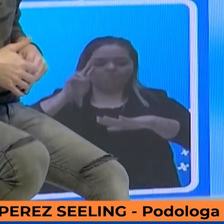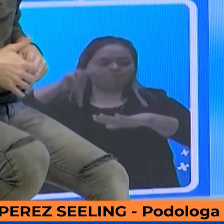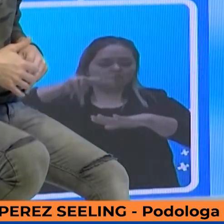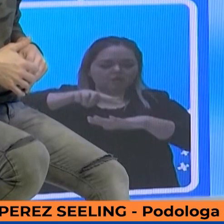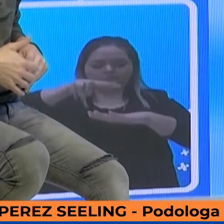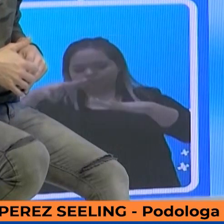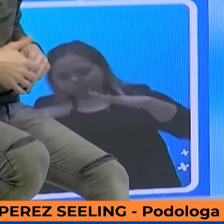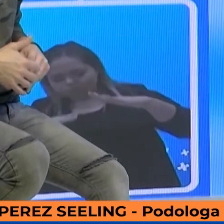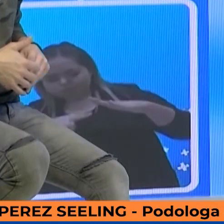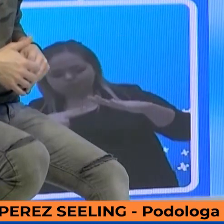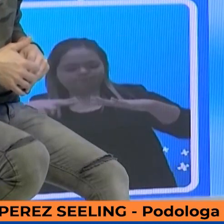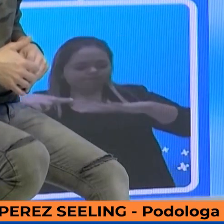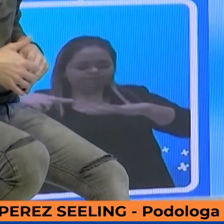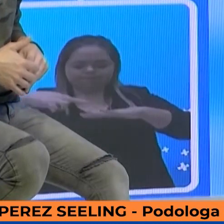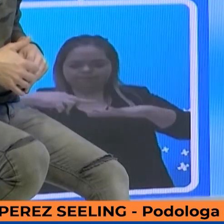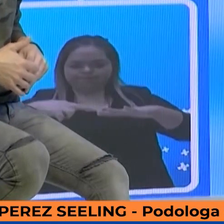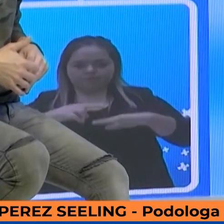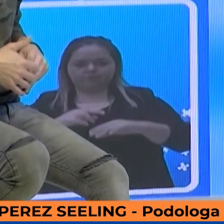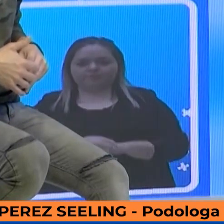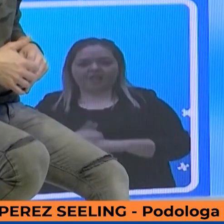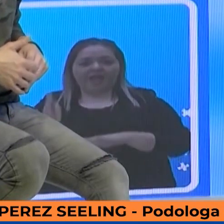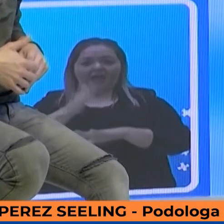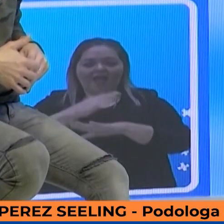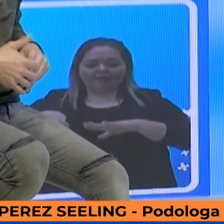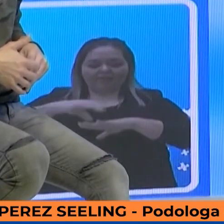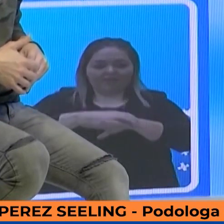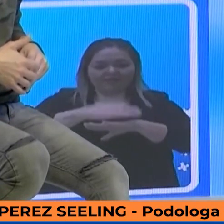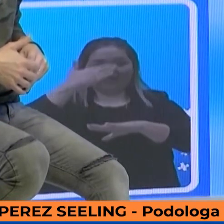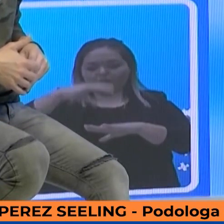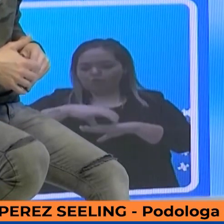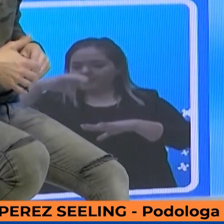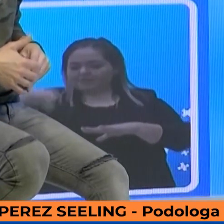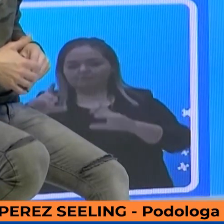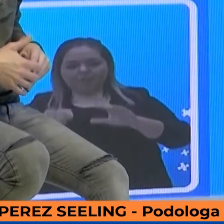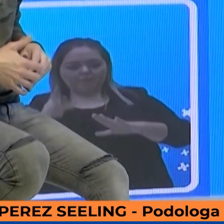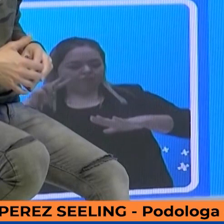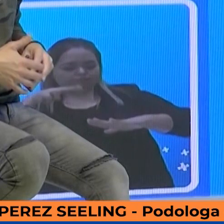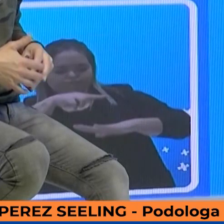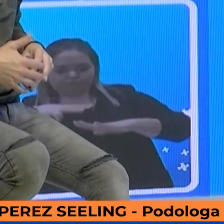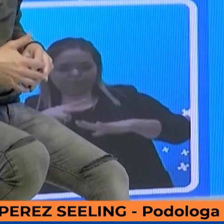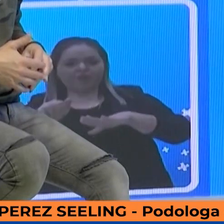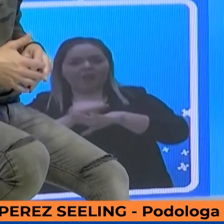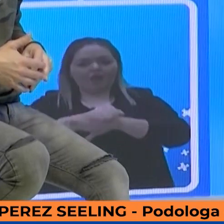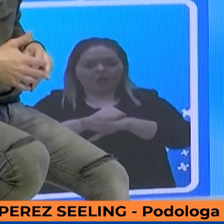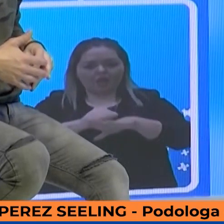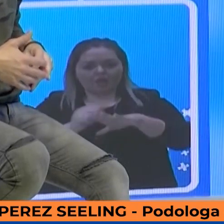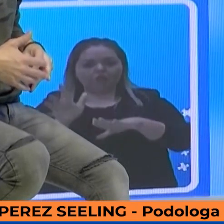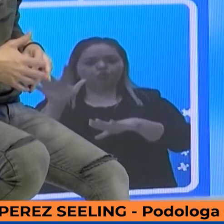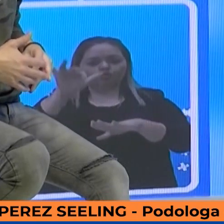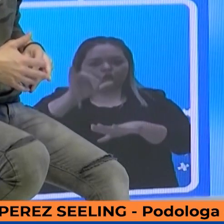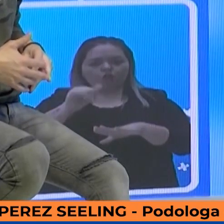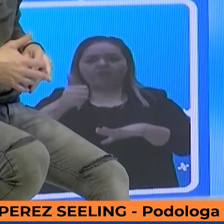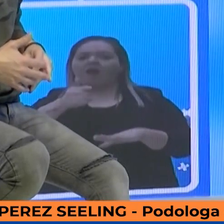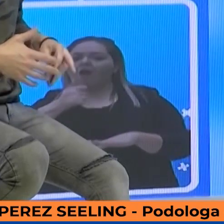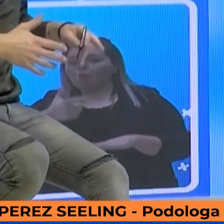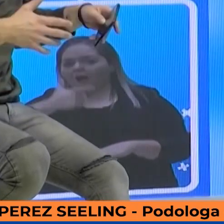cuando uno se ve como cerrado y que parece que no... Que no hay salida,